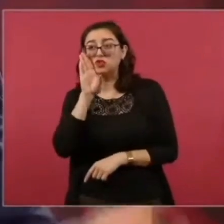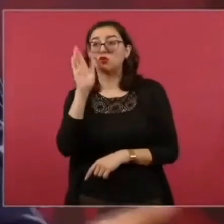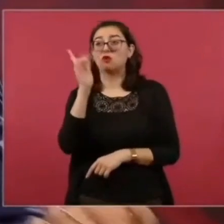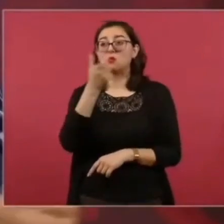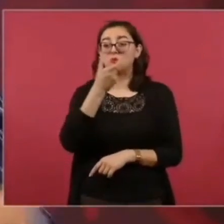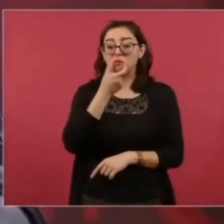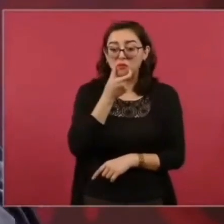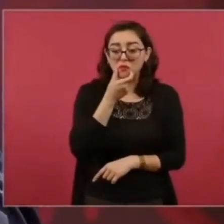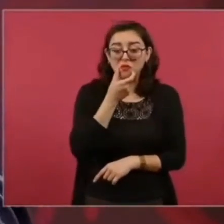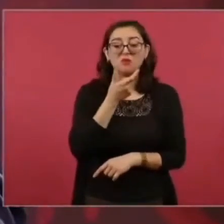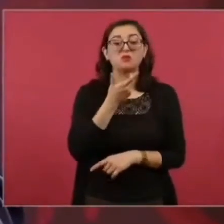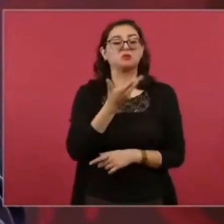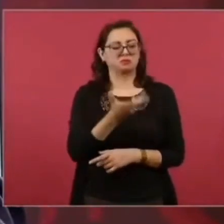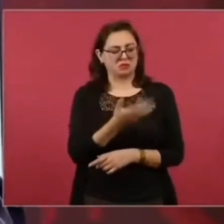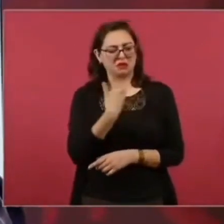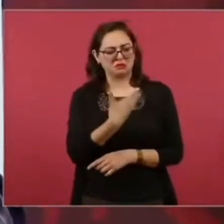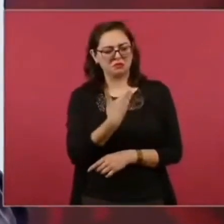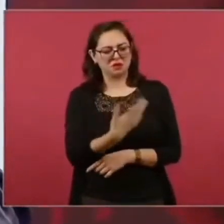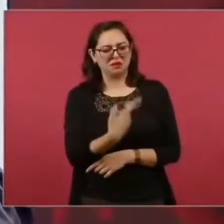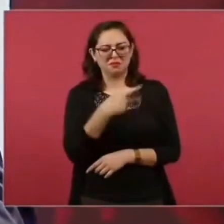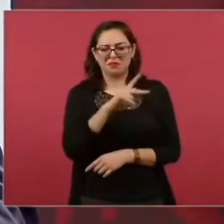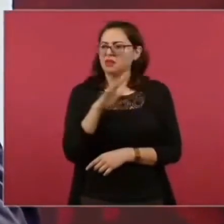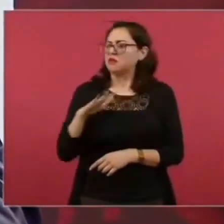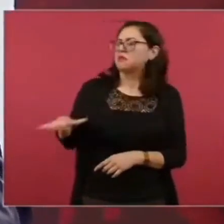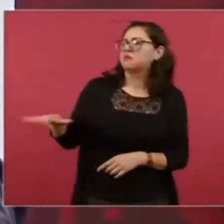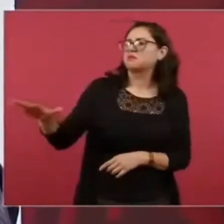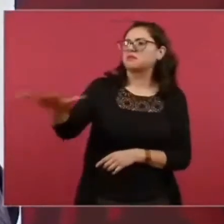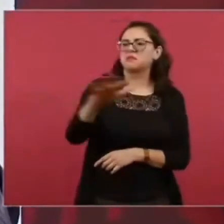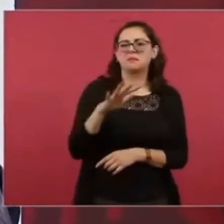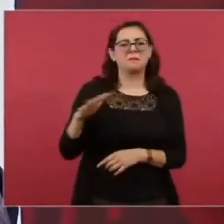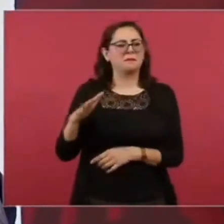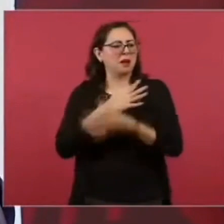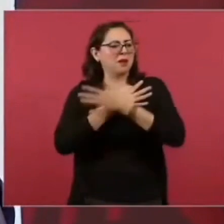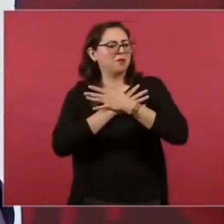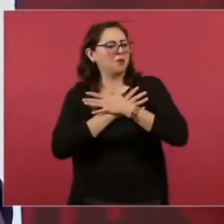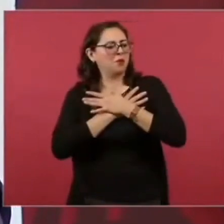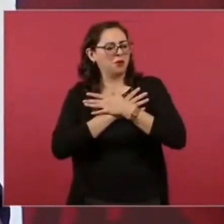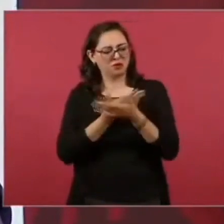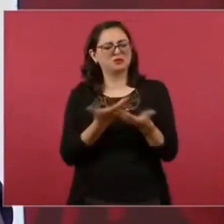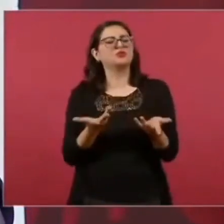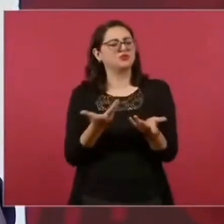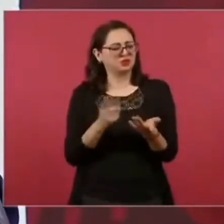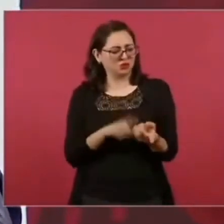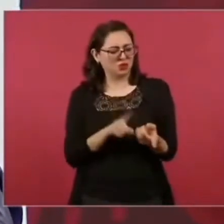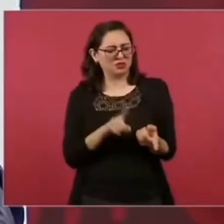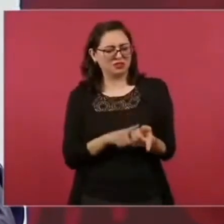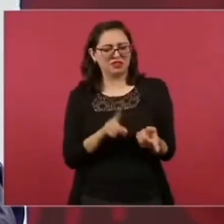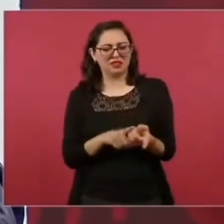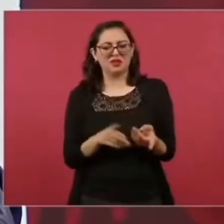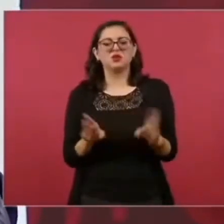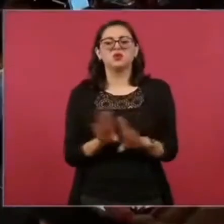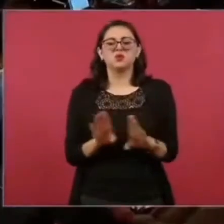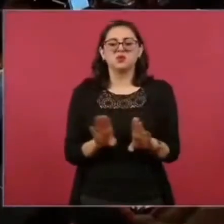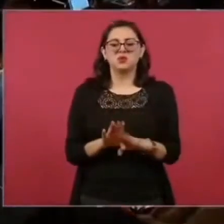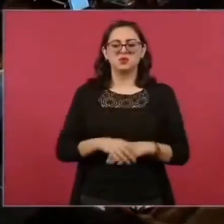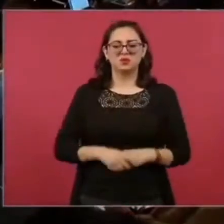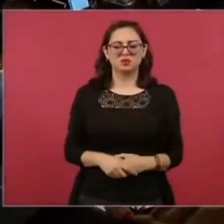¿dónde está el amor al prójimo? Que es la esencia del